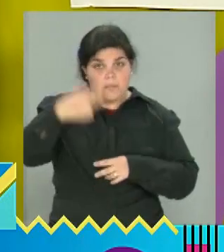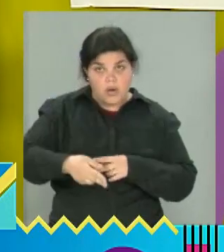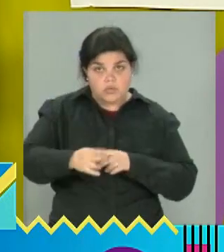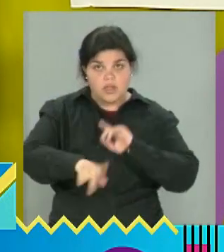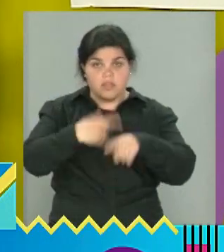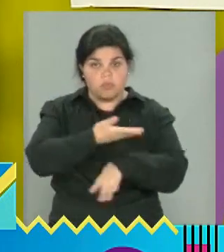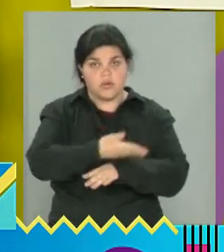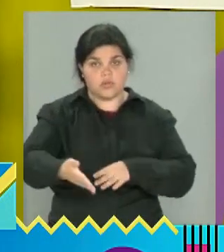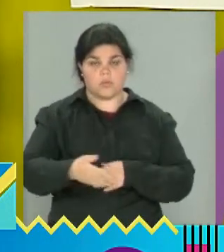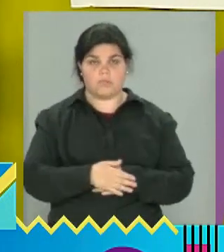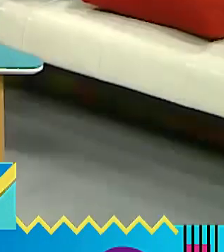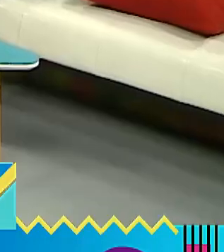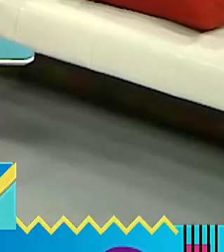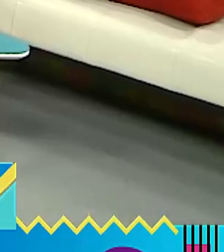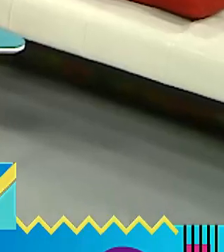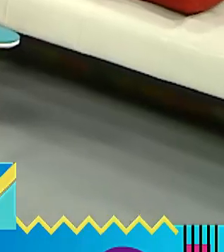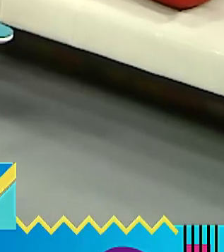pausa, pero enseguida continuamos con más.